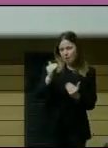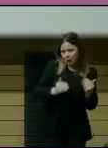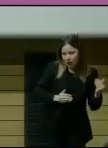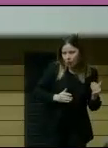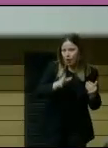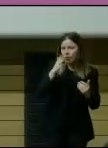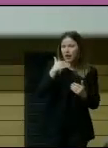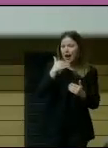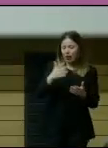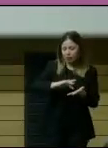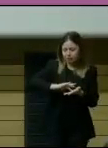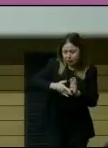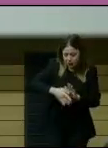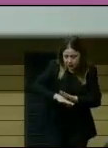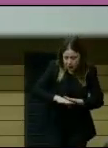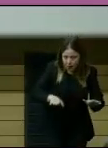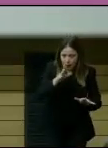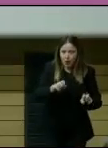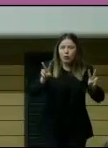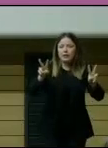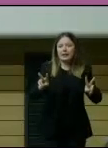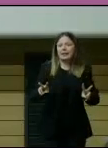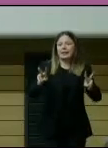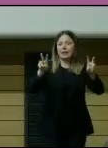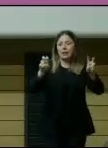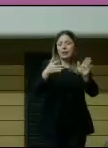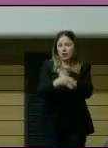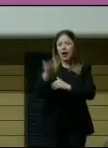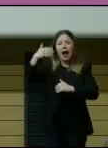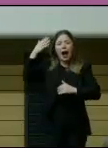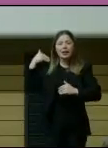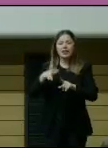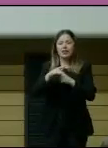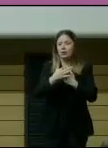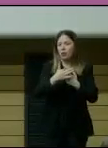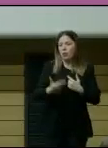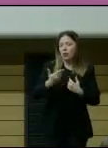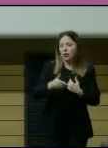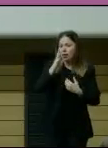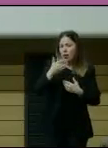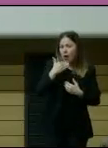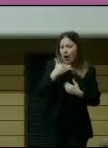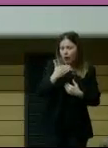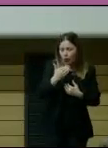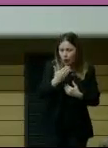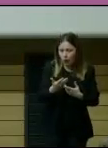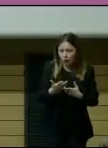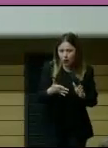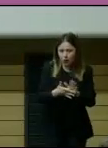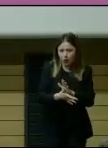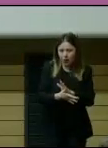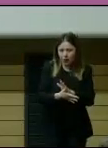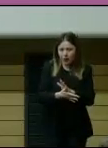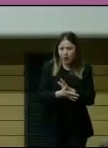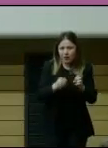estaba agotadísimo, pero sí que es una cuestión de que tuvo su momento de gloria, pero es una cosa, pero que, insisto, sin parangón